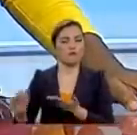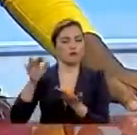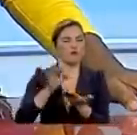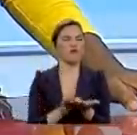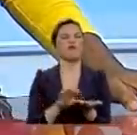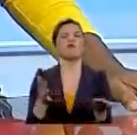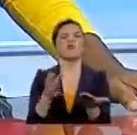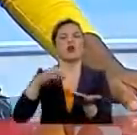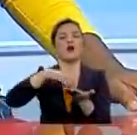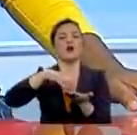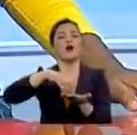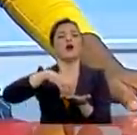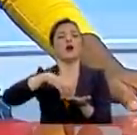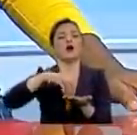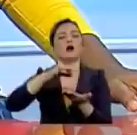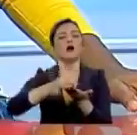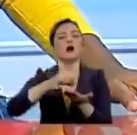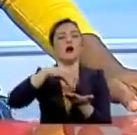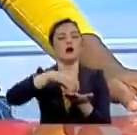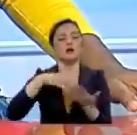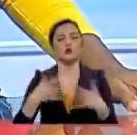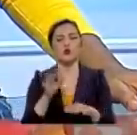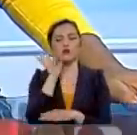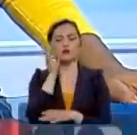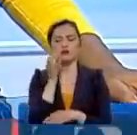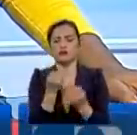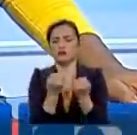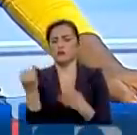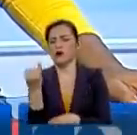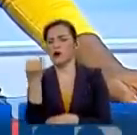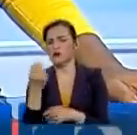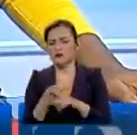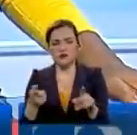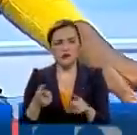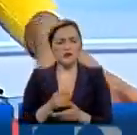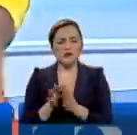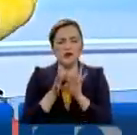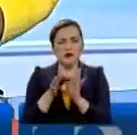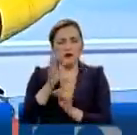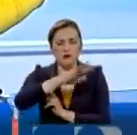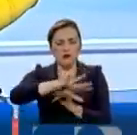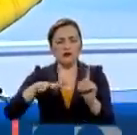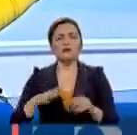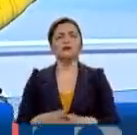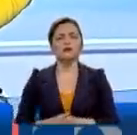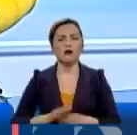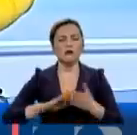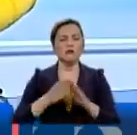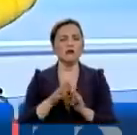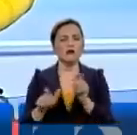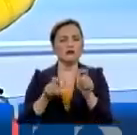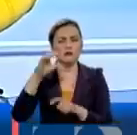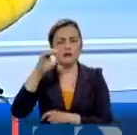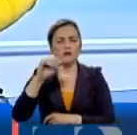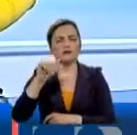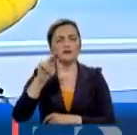Cayambe actualmente están produciendo una gran variedad de frutos y hortalizas orgánicas para contribuir al medio ambiente. Comuneros de Cuniburo,